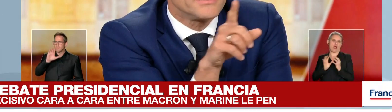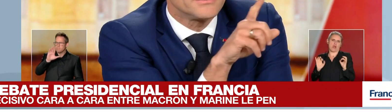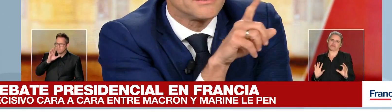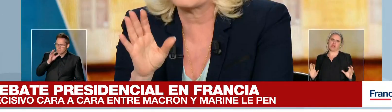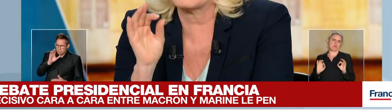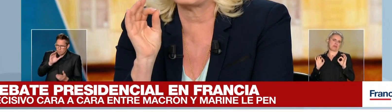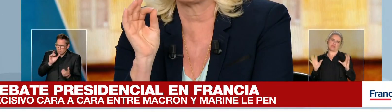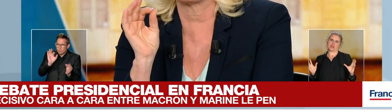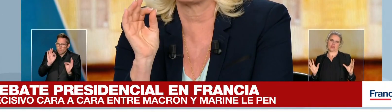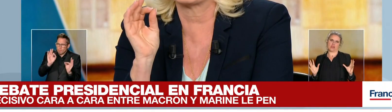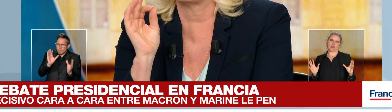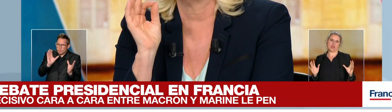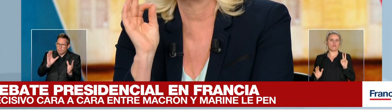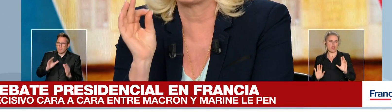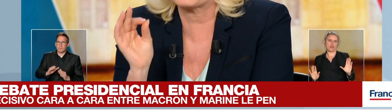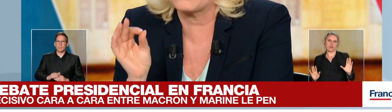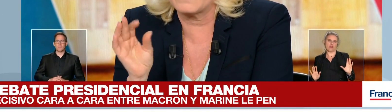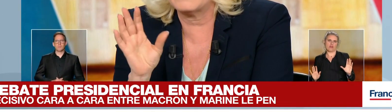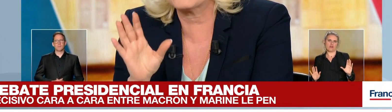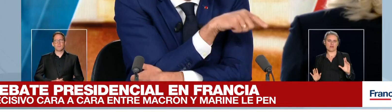pero yo no digo lo contrario.